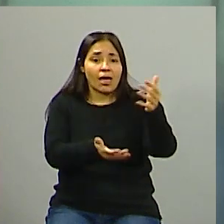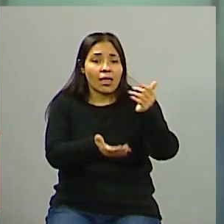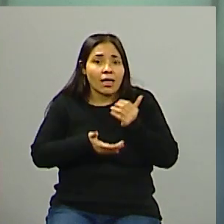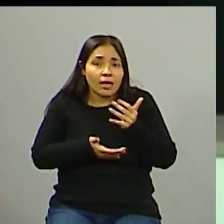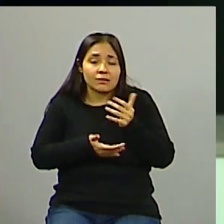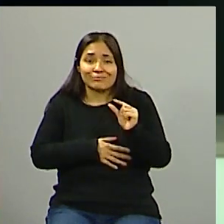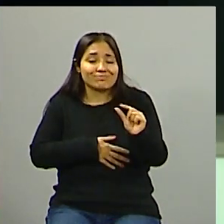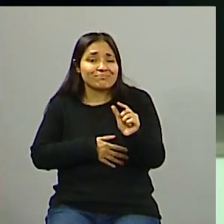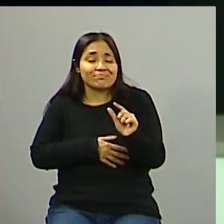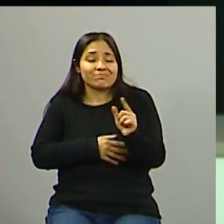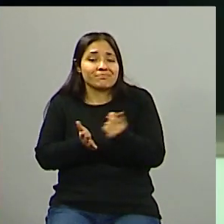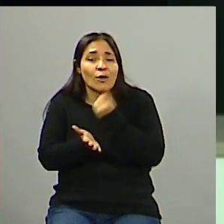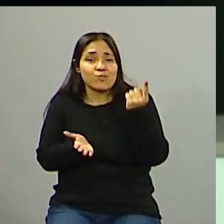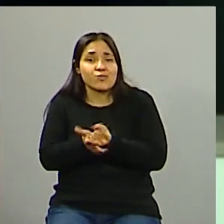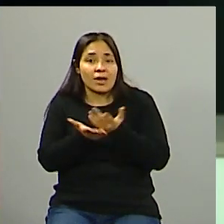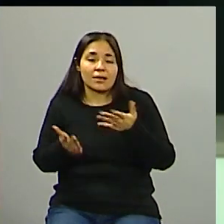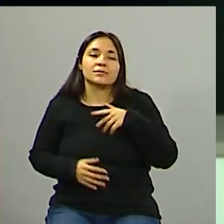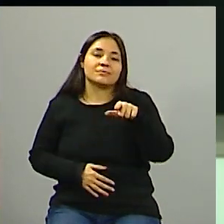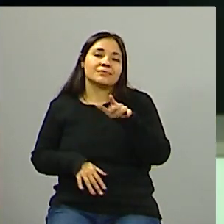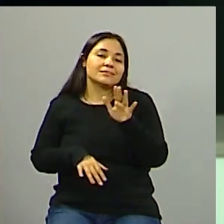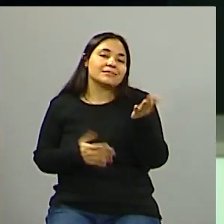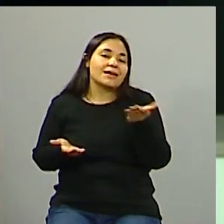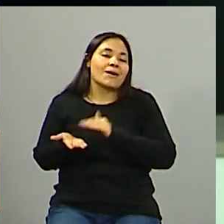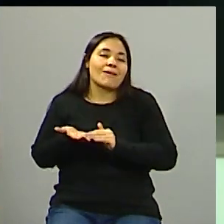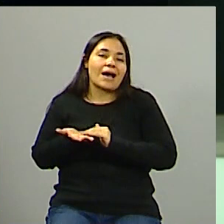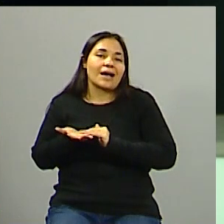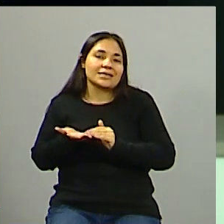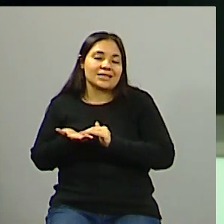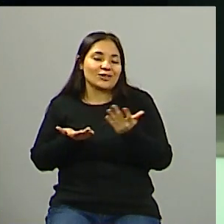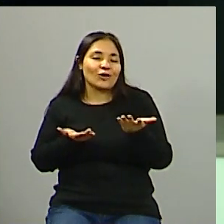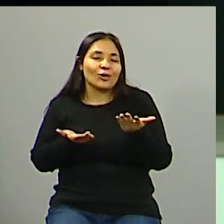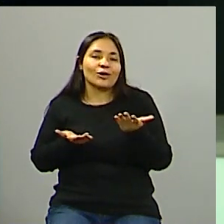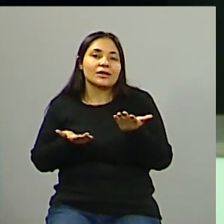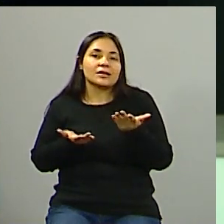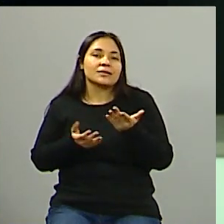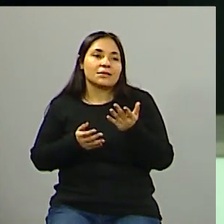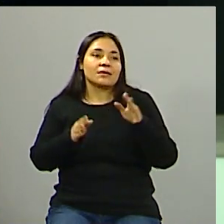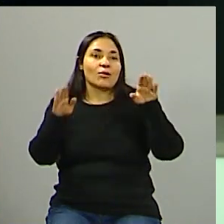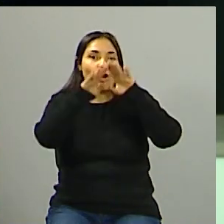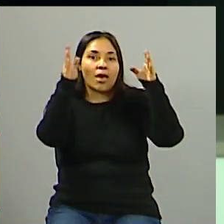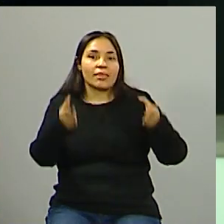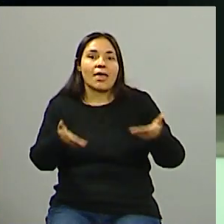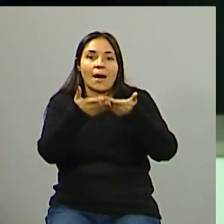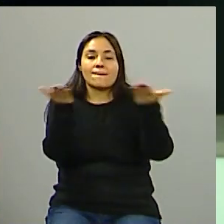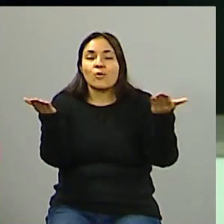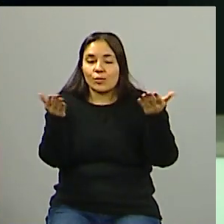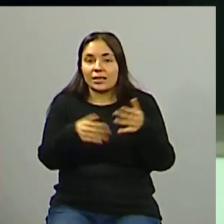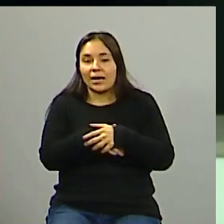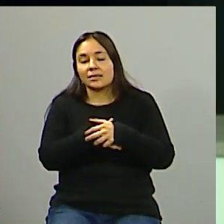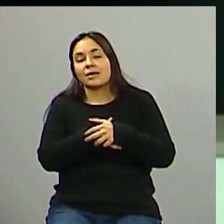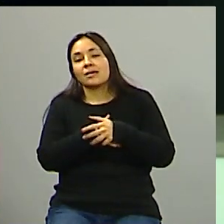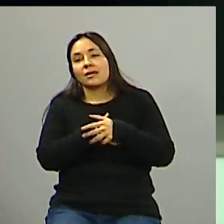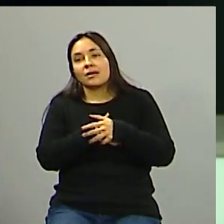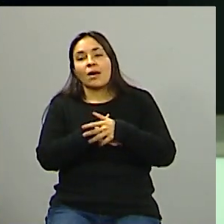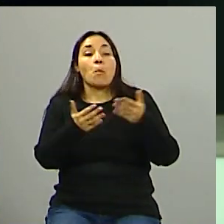es algo que es como bastante básico ya, digamos, las entidades públicas, y las entidades públicas y